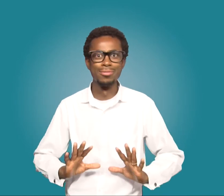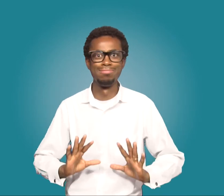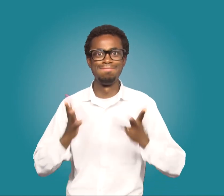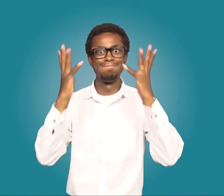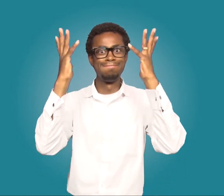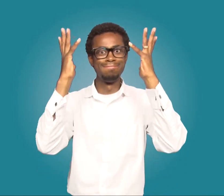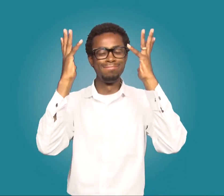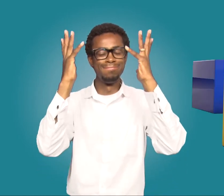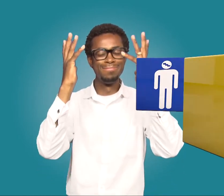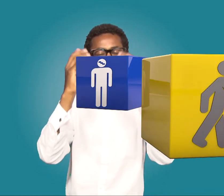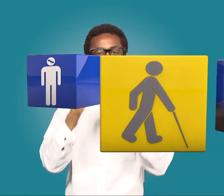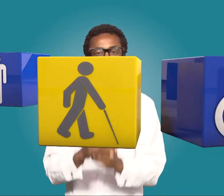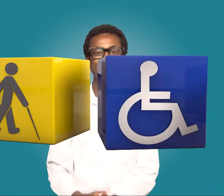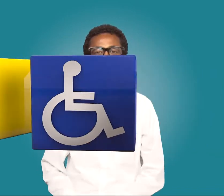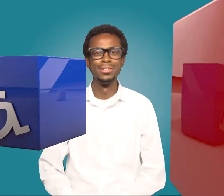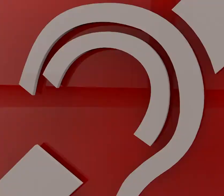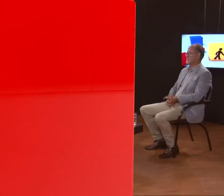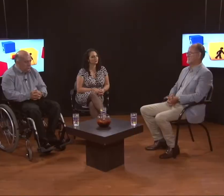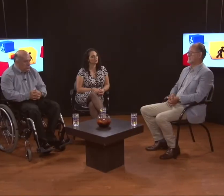Todos por nuestros derechos.